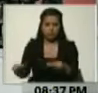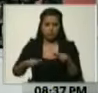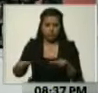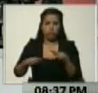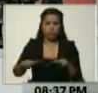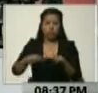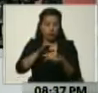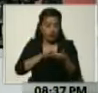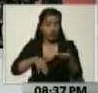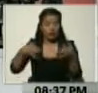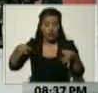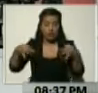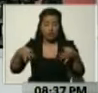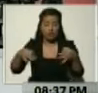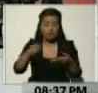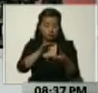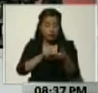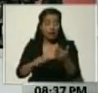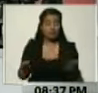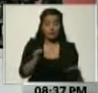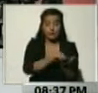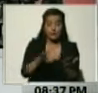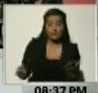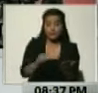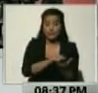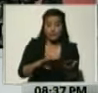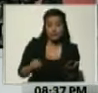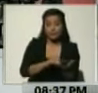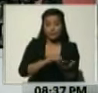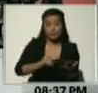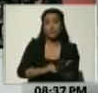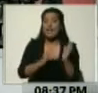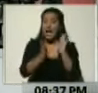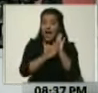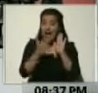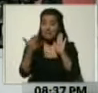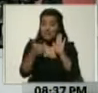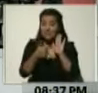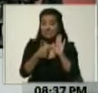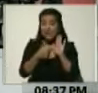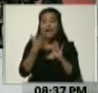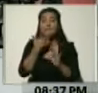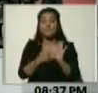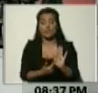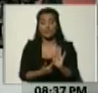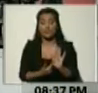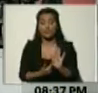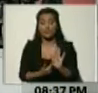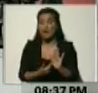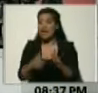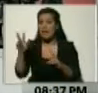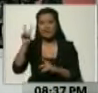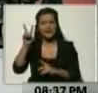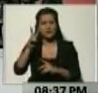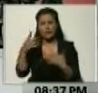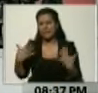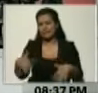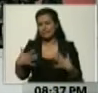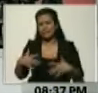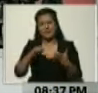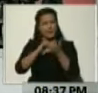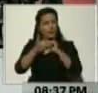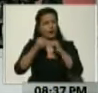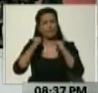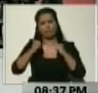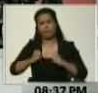Un ejemplo de lo que venía, en conciencia, el país destrozado, no llegó un presidente